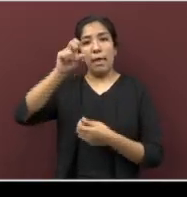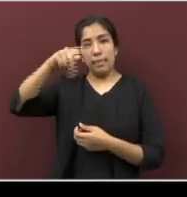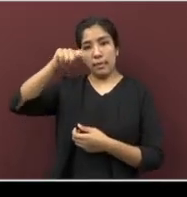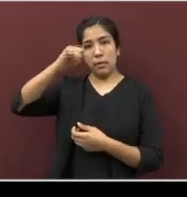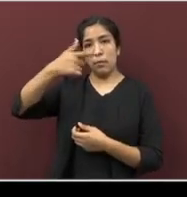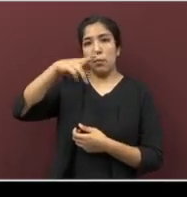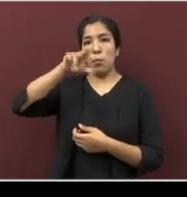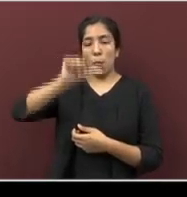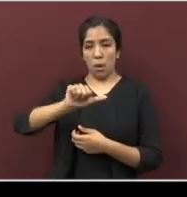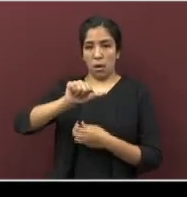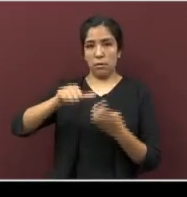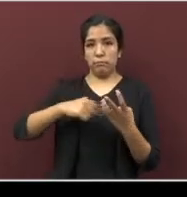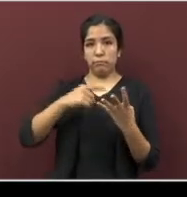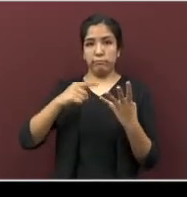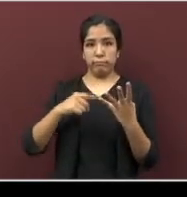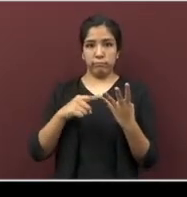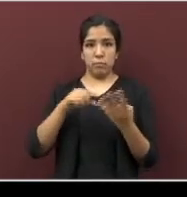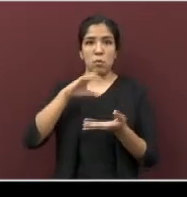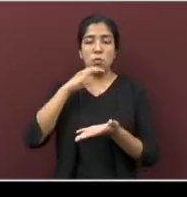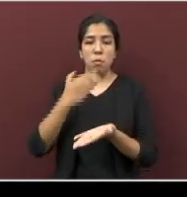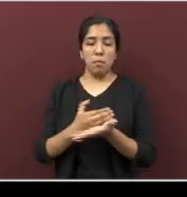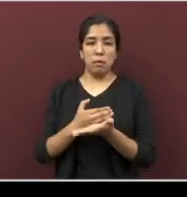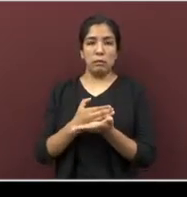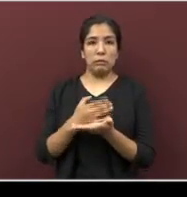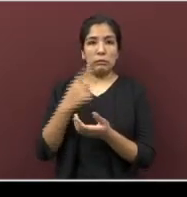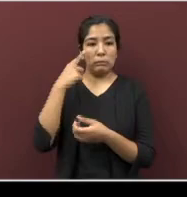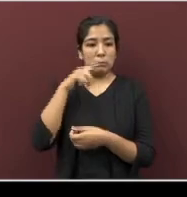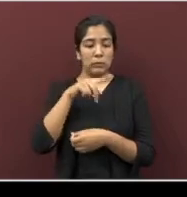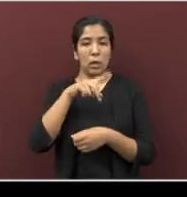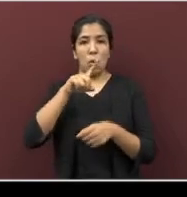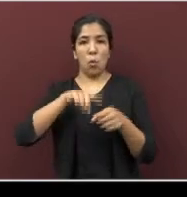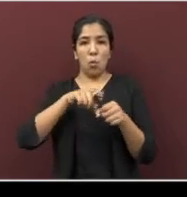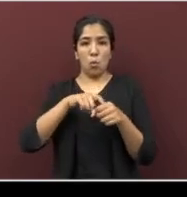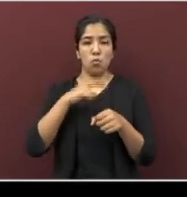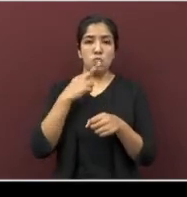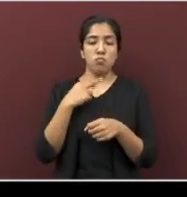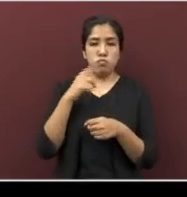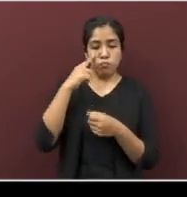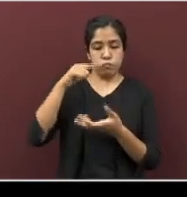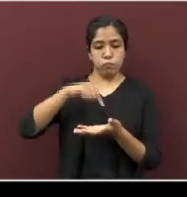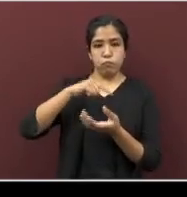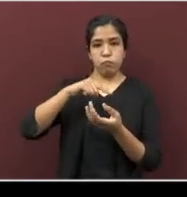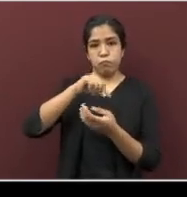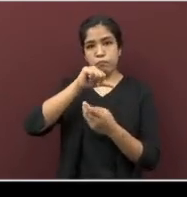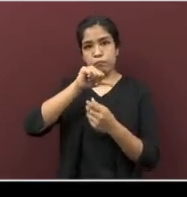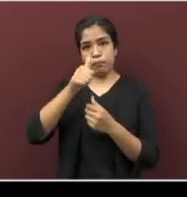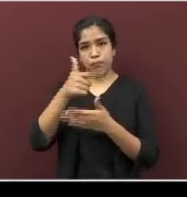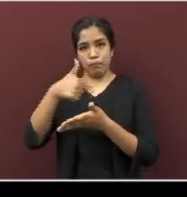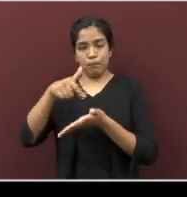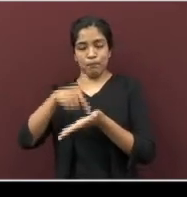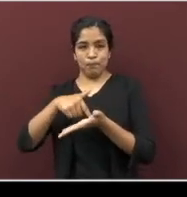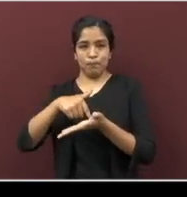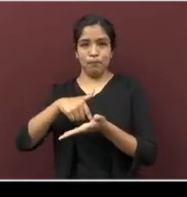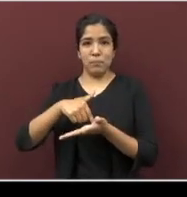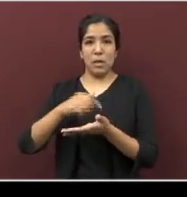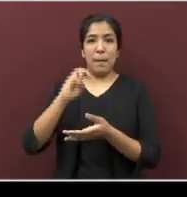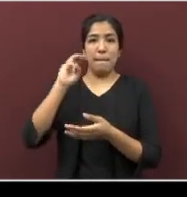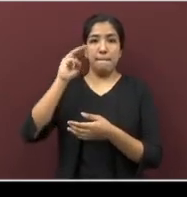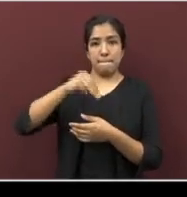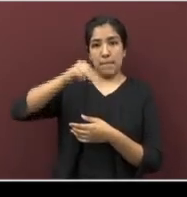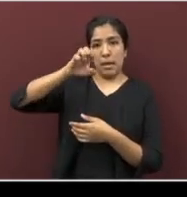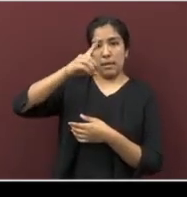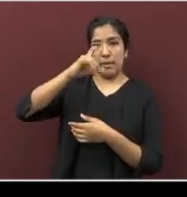casos respecto medellín coatepec y emiliano zapata en naranja con 18